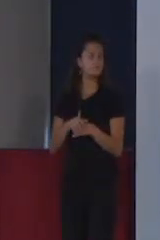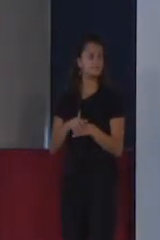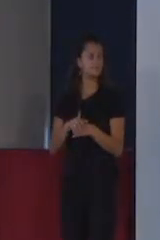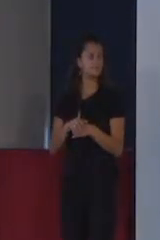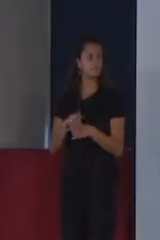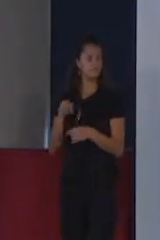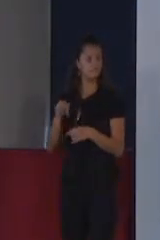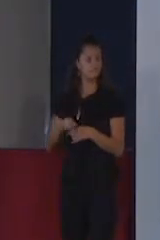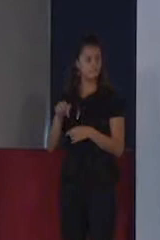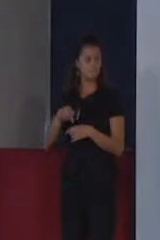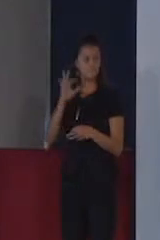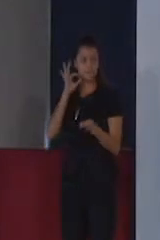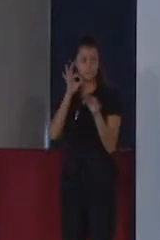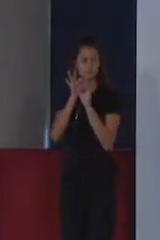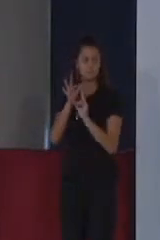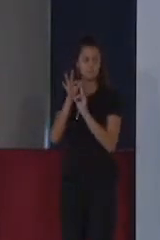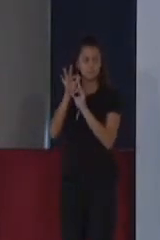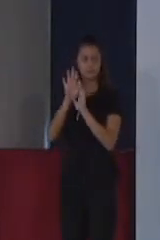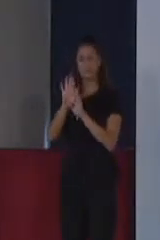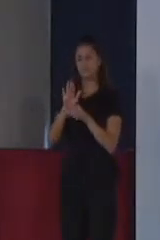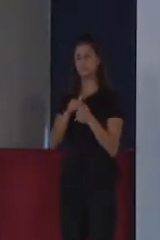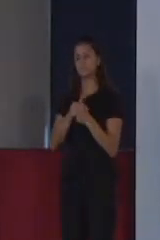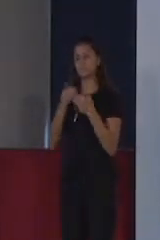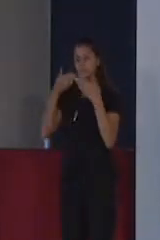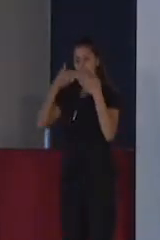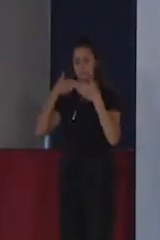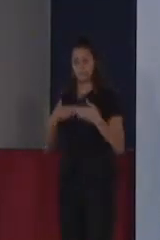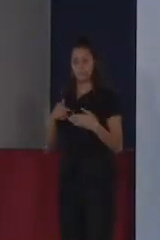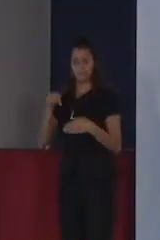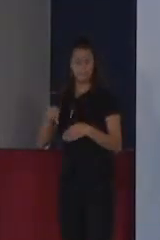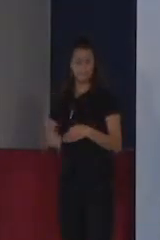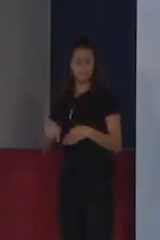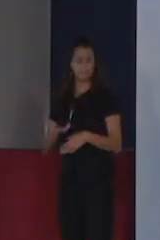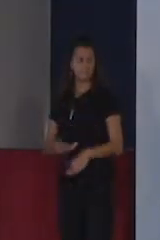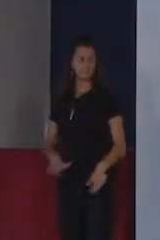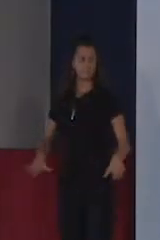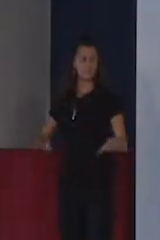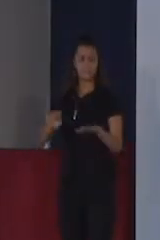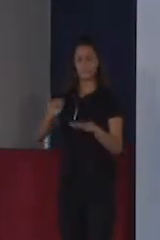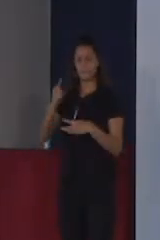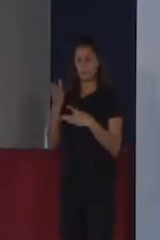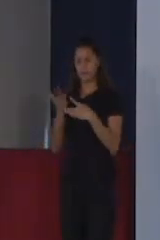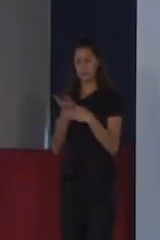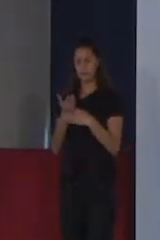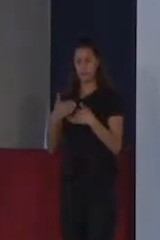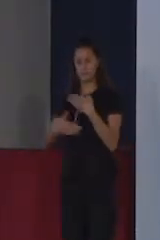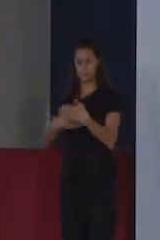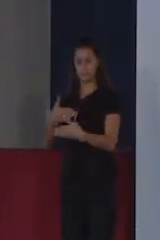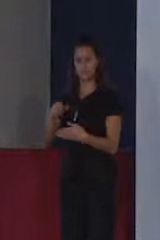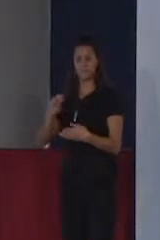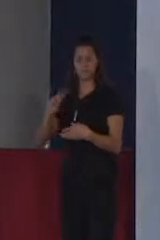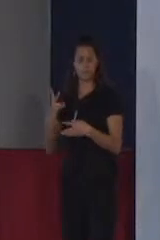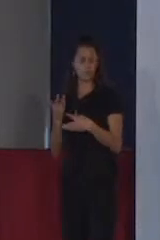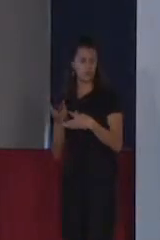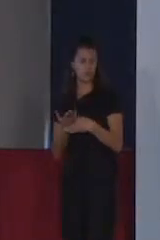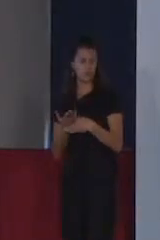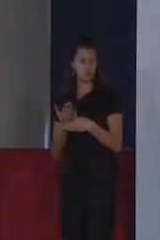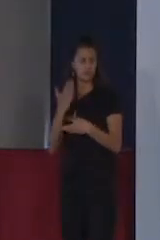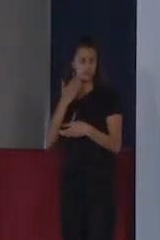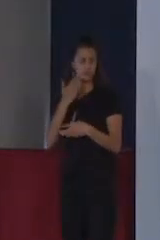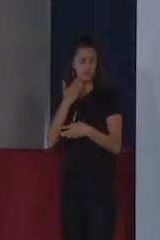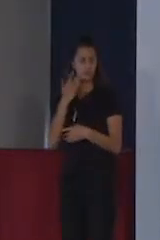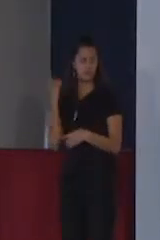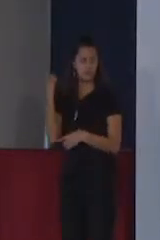especial en discapacidad. Este seminario es una primera parte del proceso, la segunda parte se realizará el